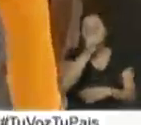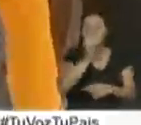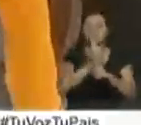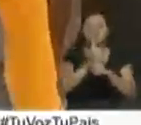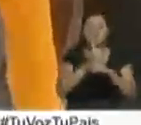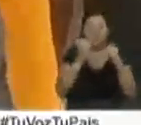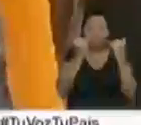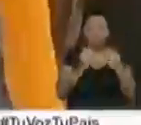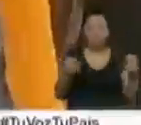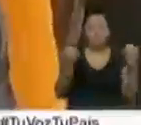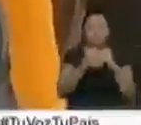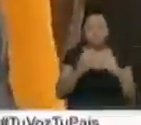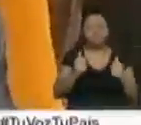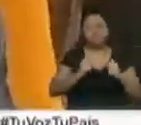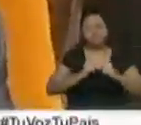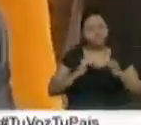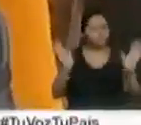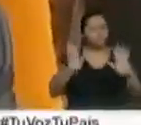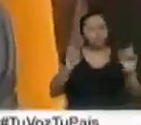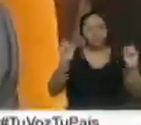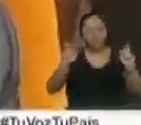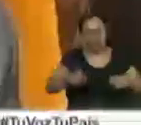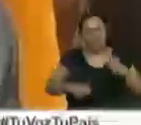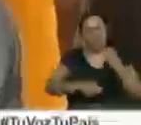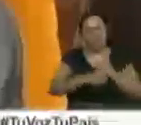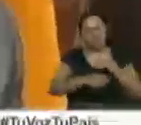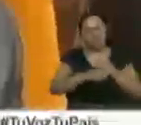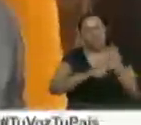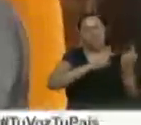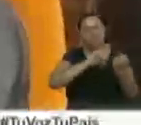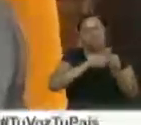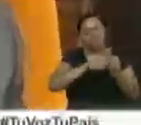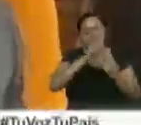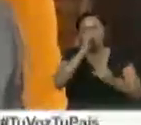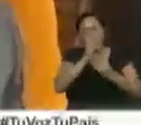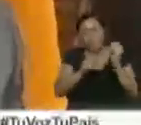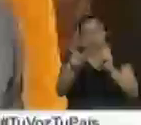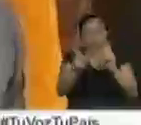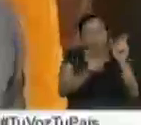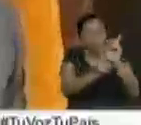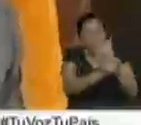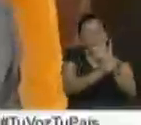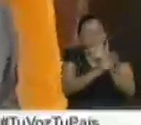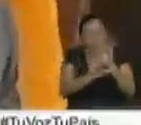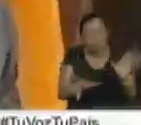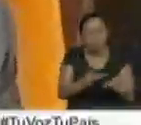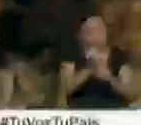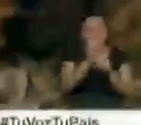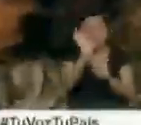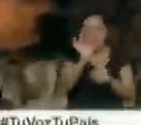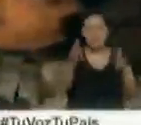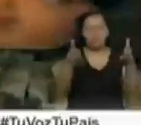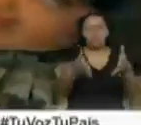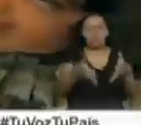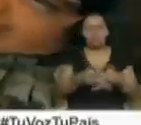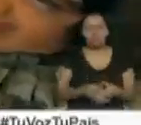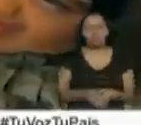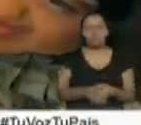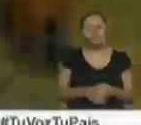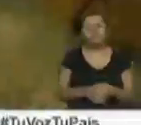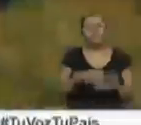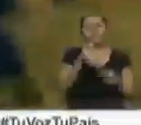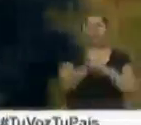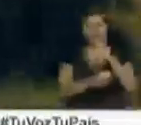eso que no puede haber descanso hasta que la última persona con discapacidad sea atendida. En el